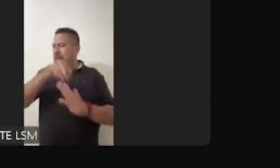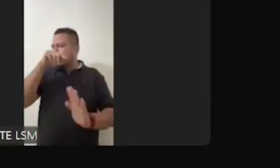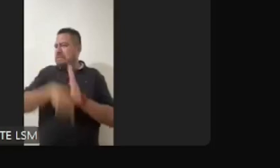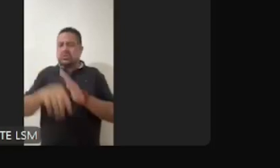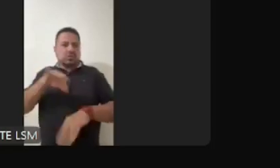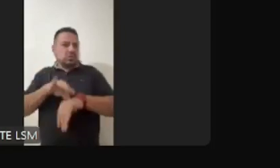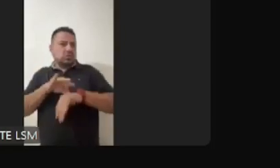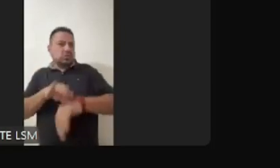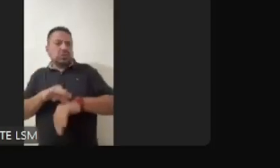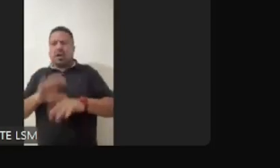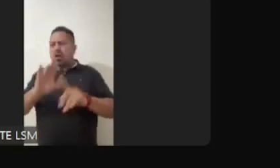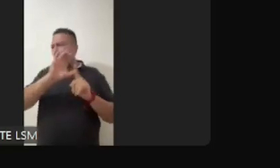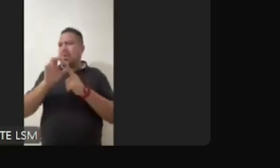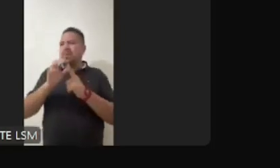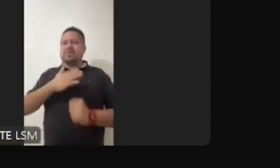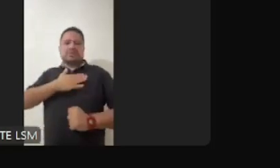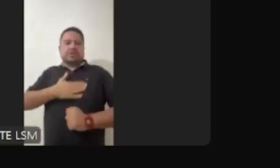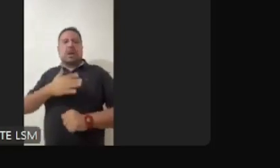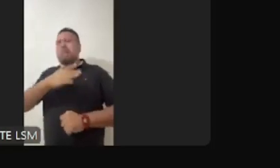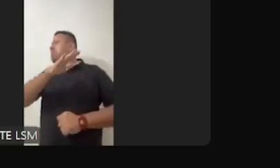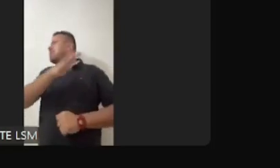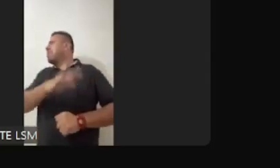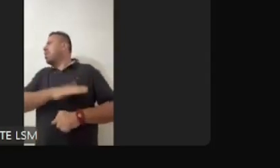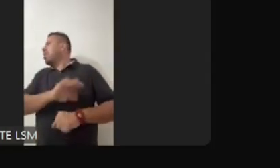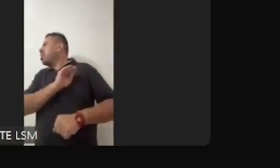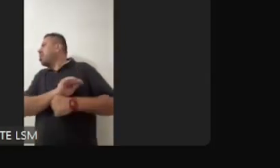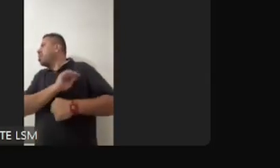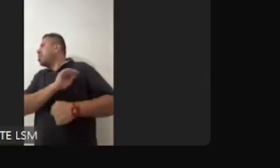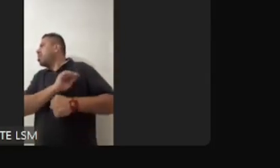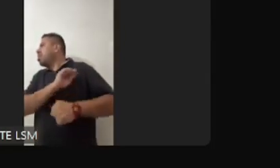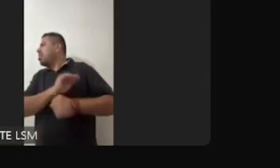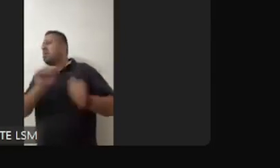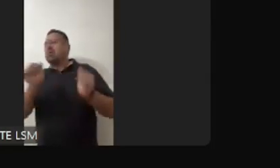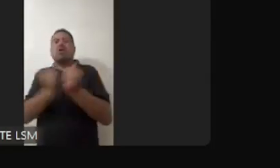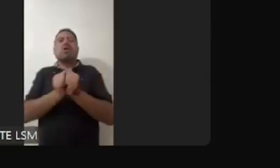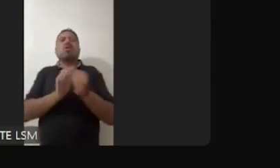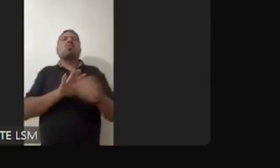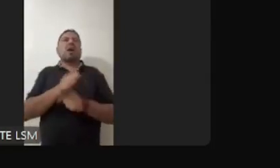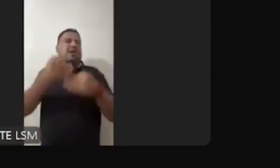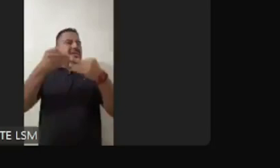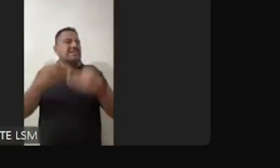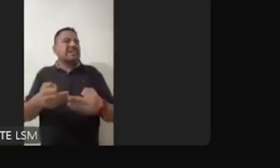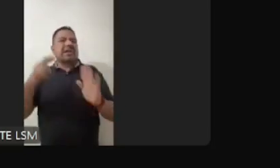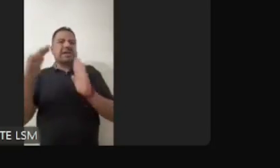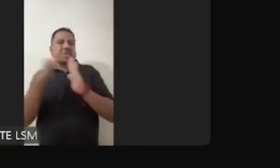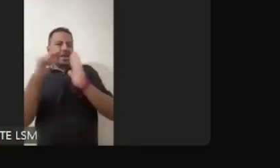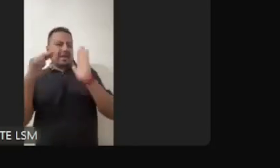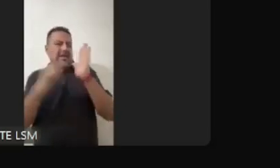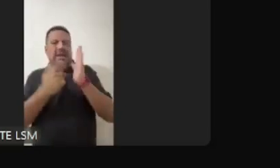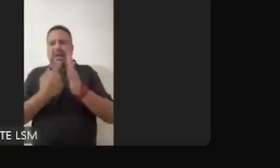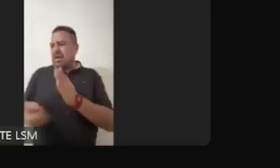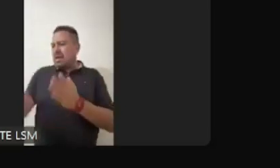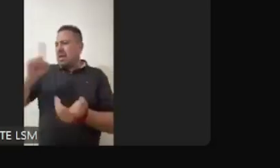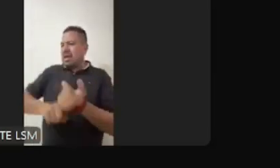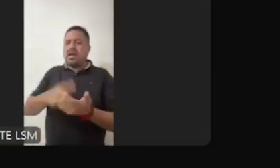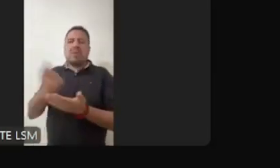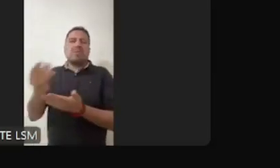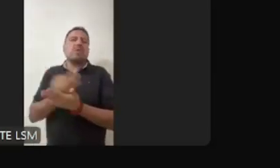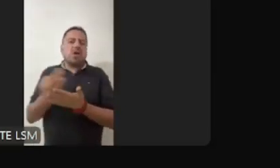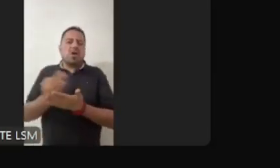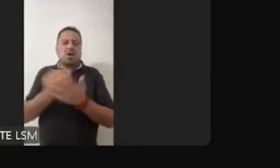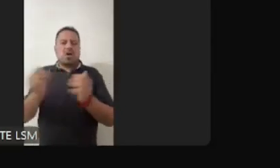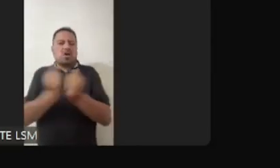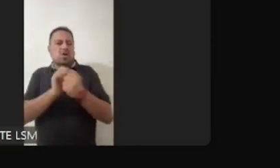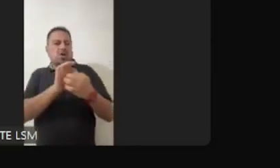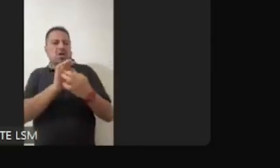que la comisión de Justicia fue omisa no observar las disposiciones consideradas por la reglamentación interna de morena con relación